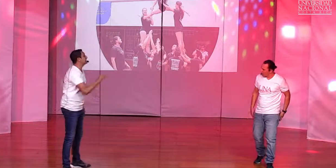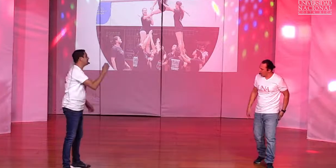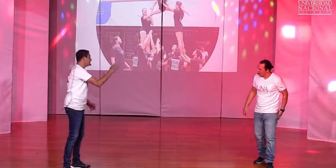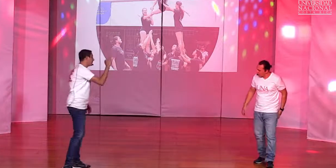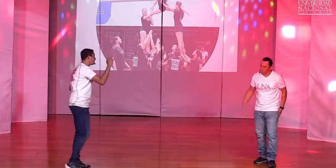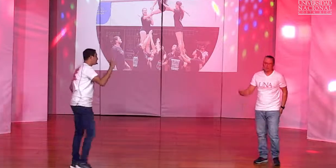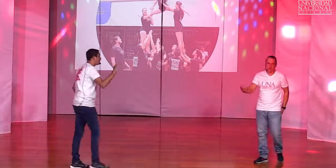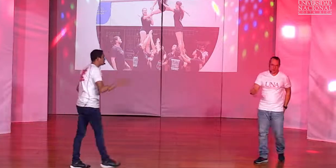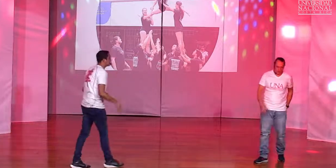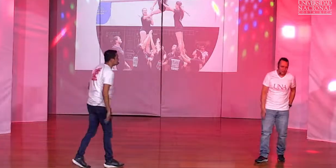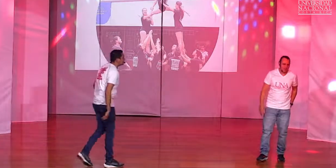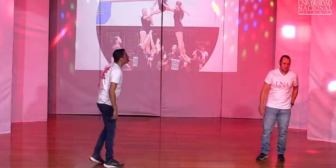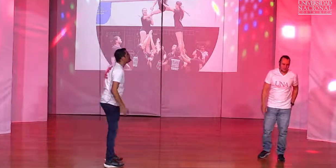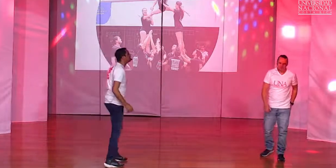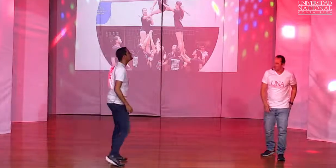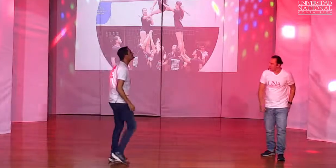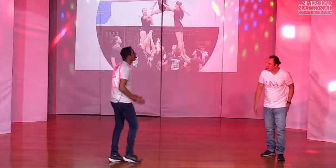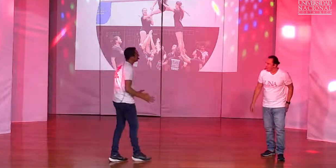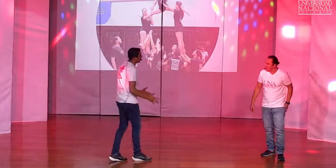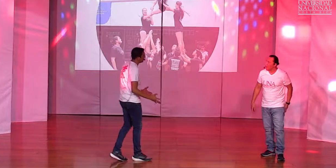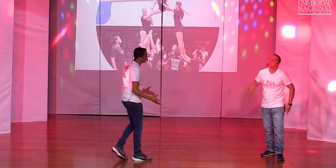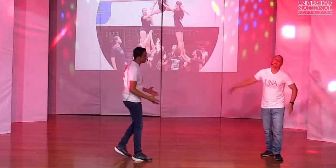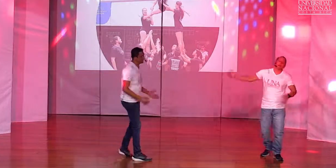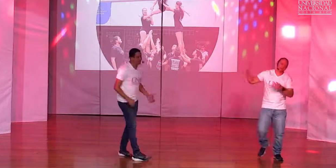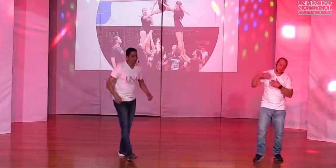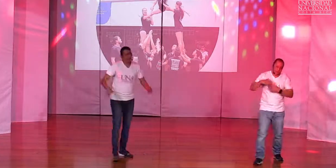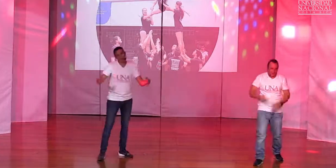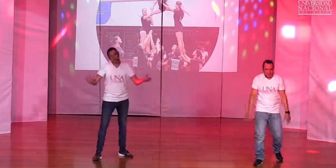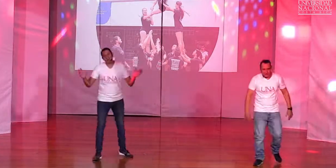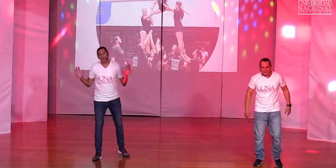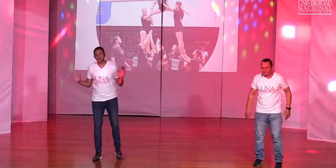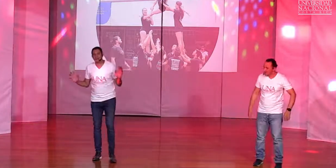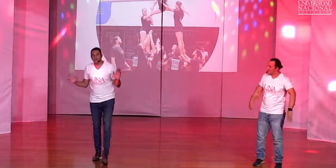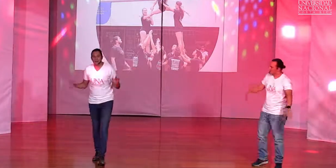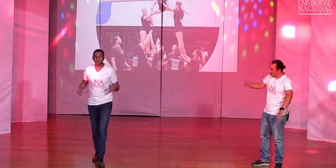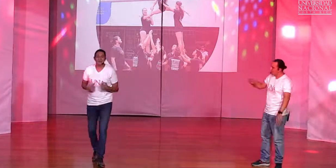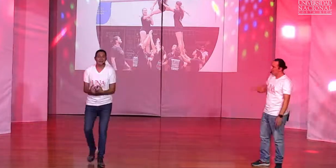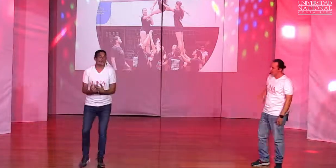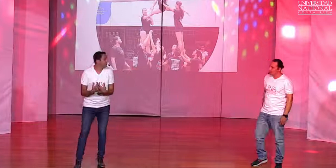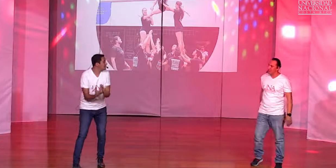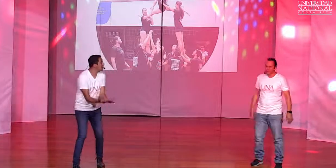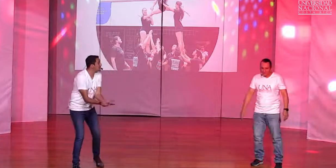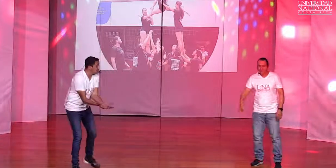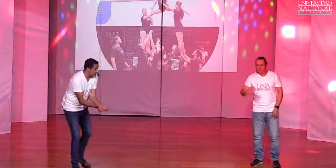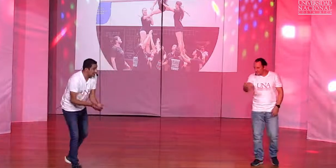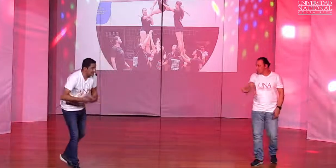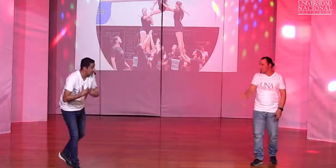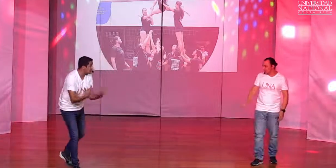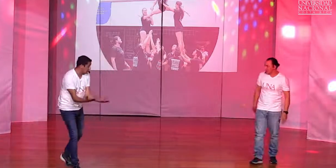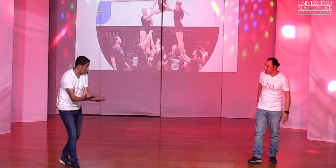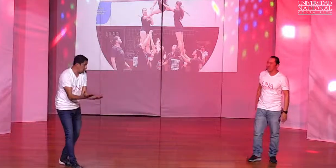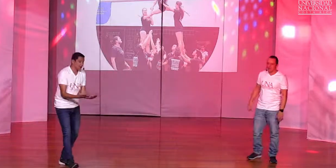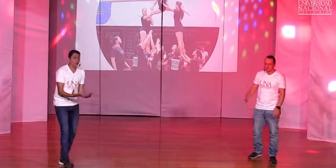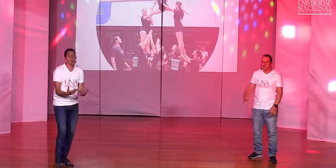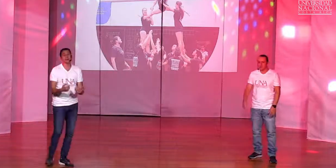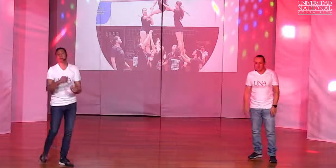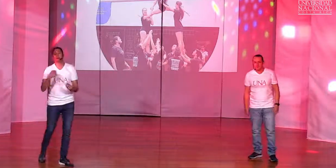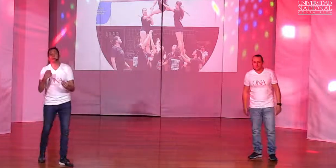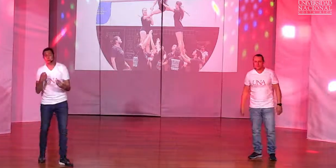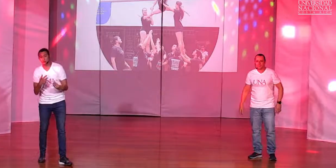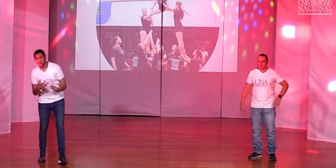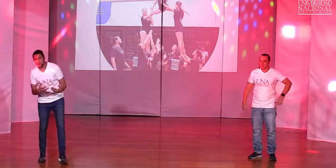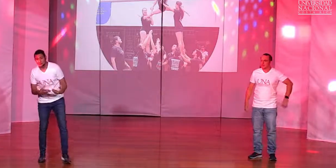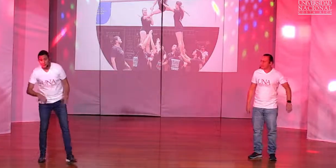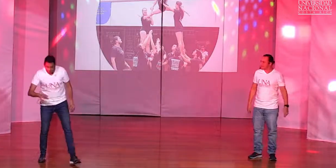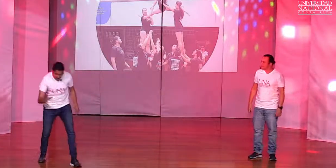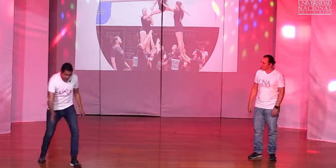Desayuna. Desayuna, por Muy supuesto bien. Que sí. No, primero se baña, recuerde. Ah, primero se baña. Primero okay. Hay que bañarse, ¿verdad? Primero después se de que baña. Se bañó, entonces Desayuno. desayunó. Perfecto. Después de eso se